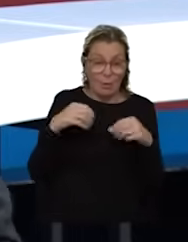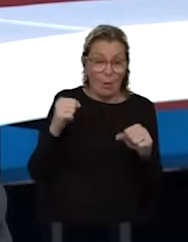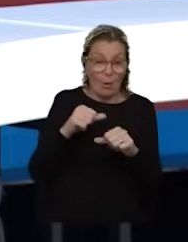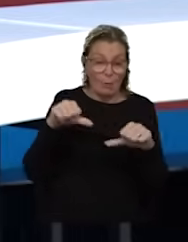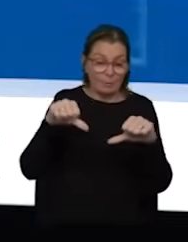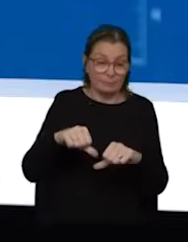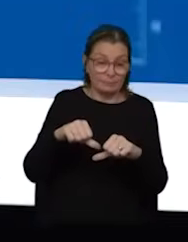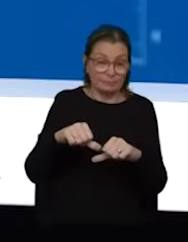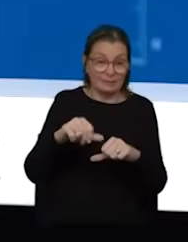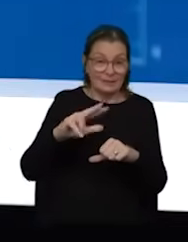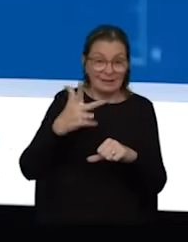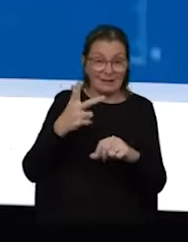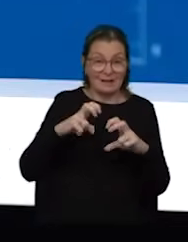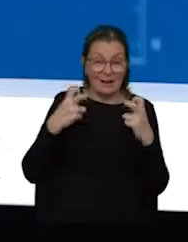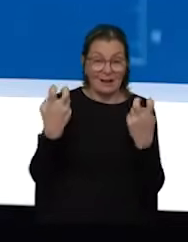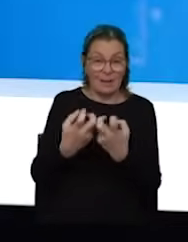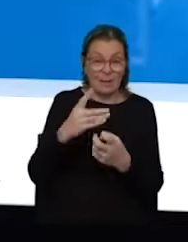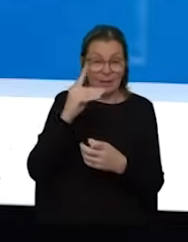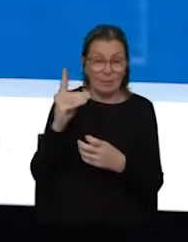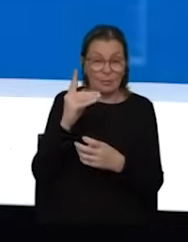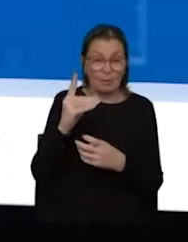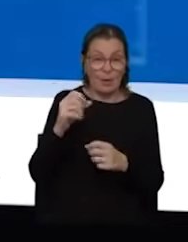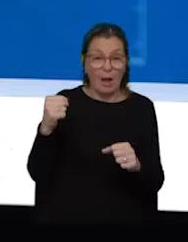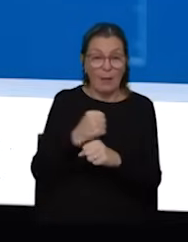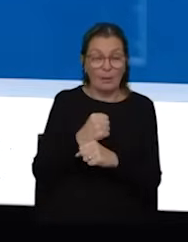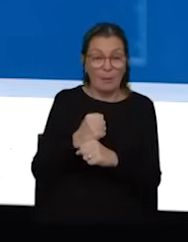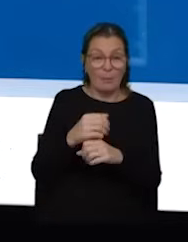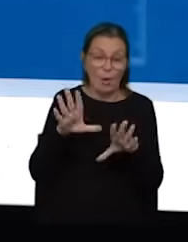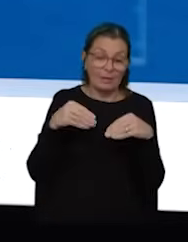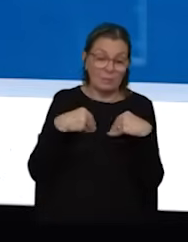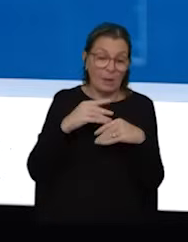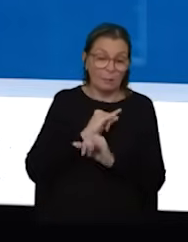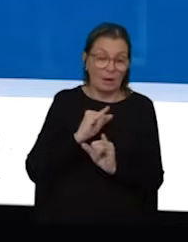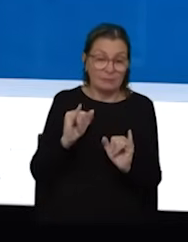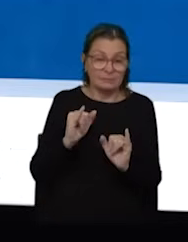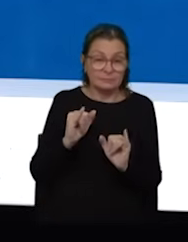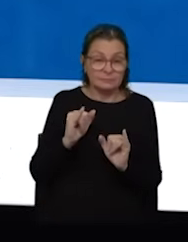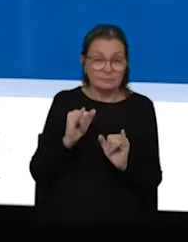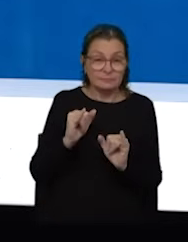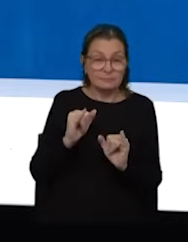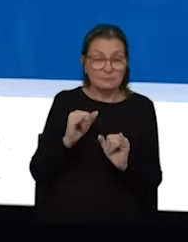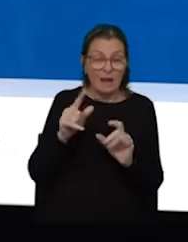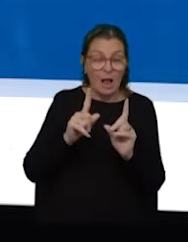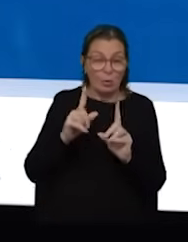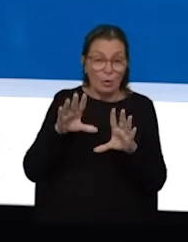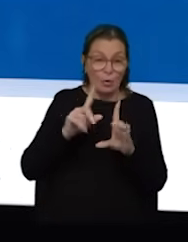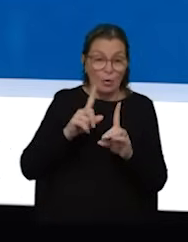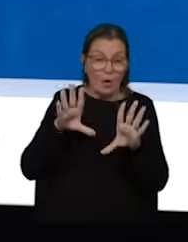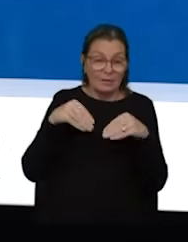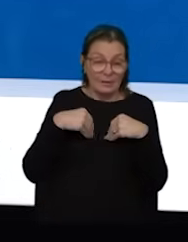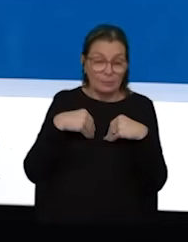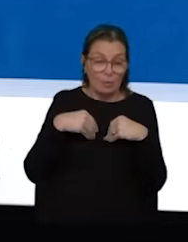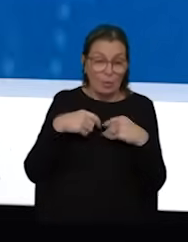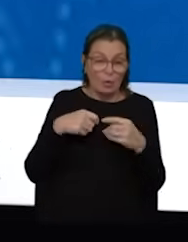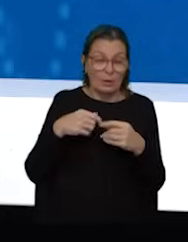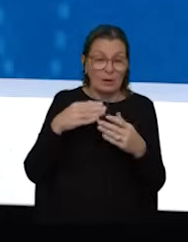modificación es tercera cámara de diputados Y entonces nosotros aprobamos o rechazamos eh Ya hemos tenido algunas instancias por ejemplo en la última